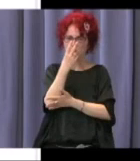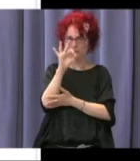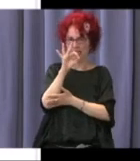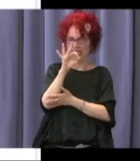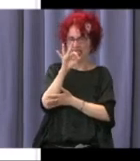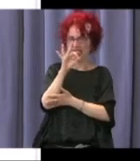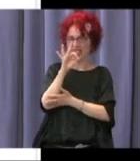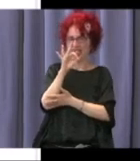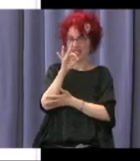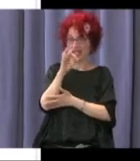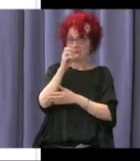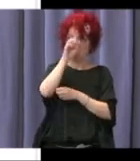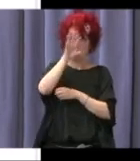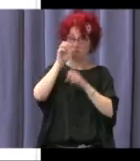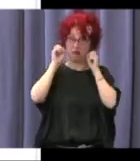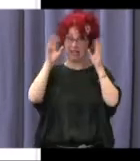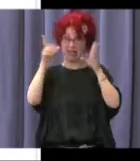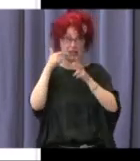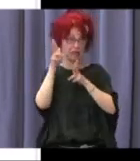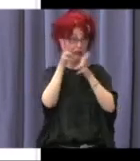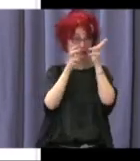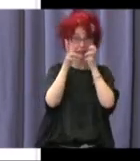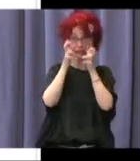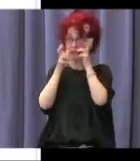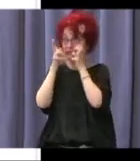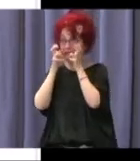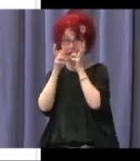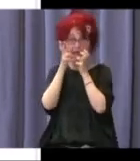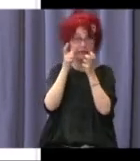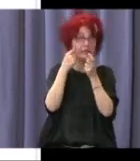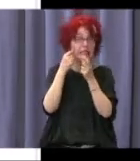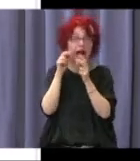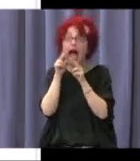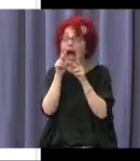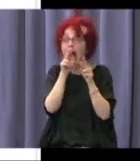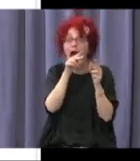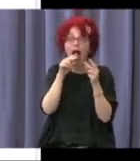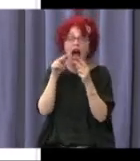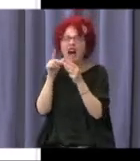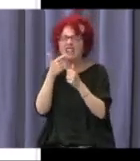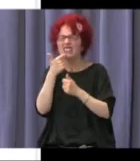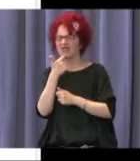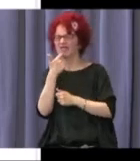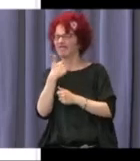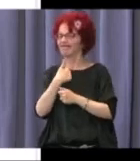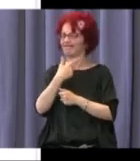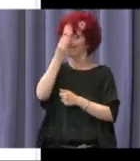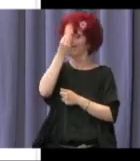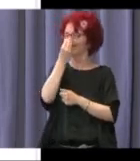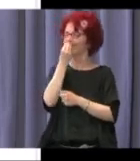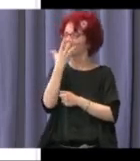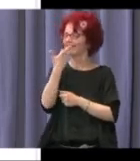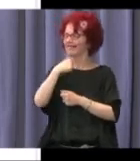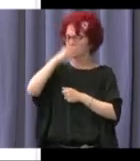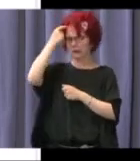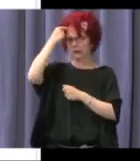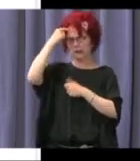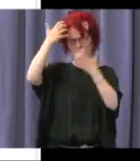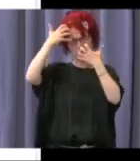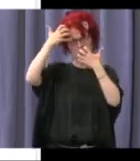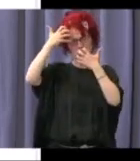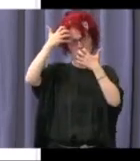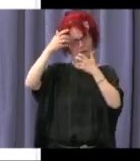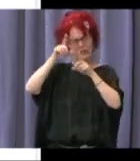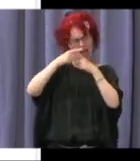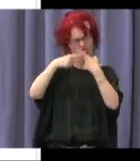personas hablar y decir cosas y leerían literatura y esto no lo entiendo bien. El procesador este mío no. Entonces